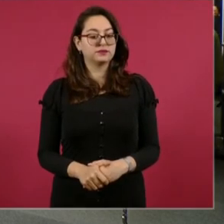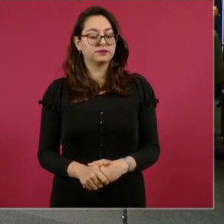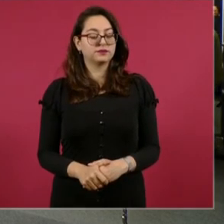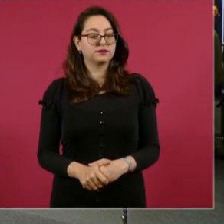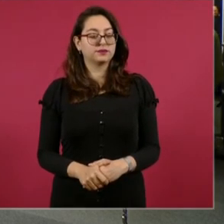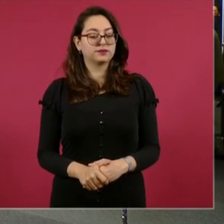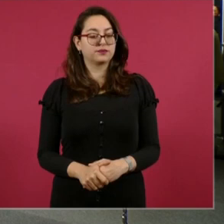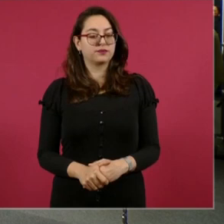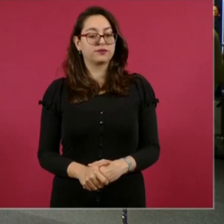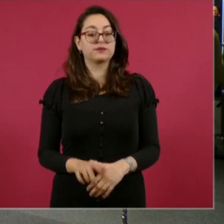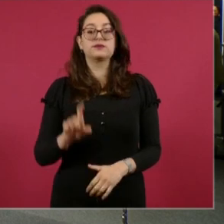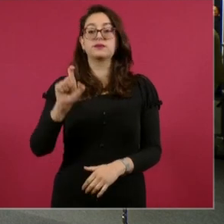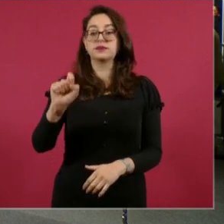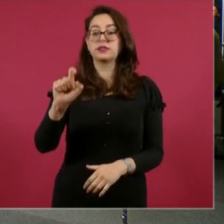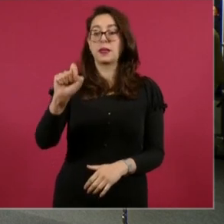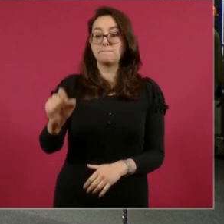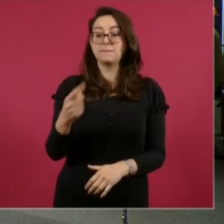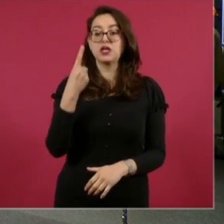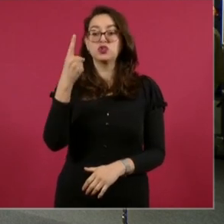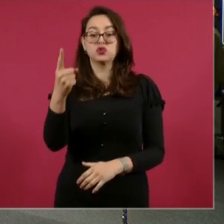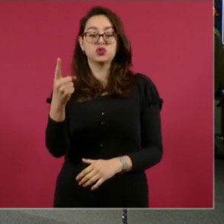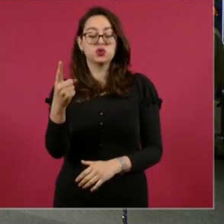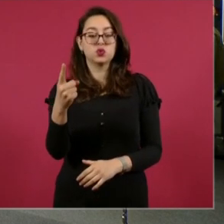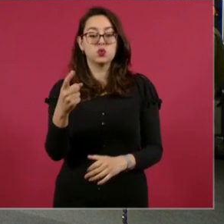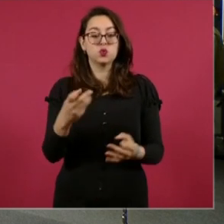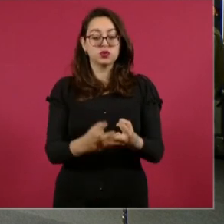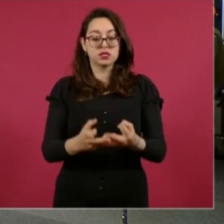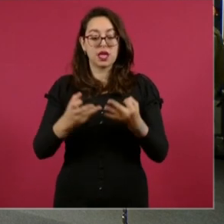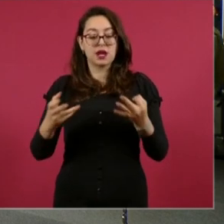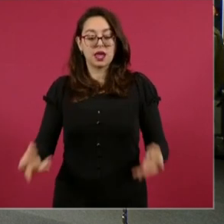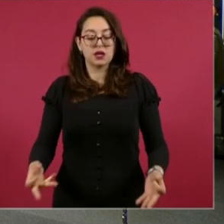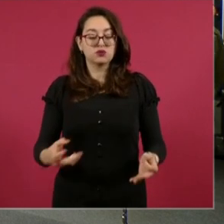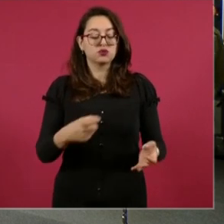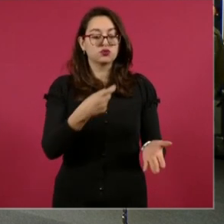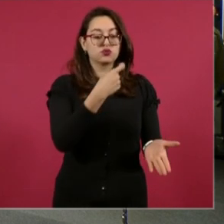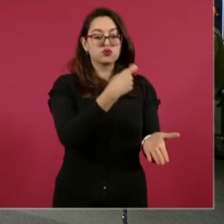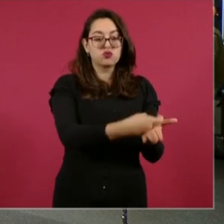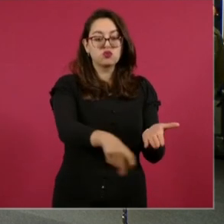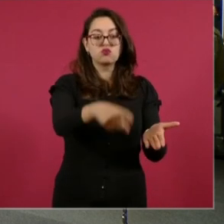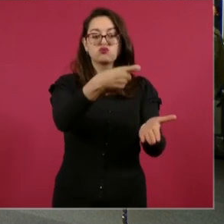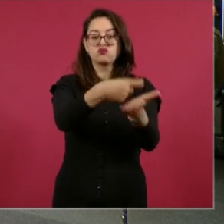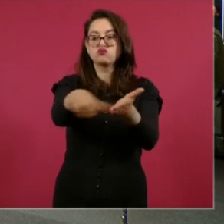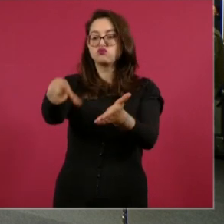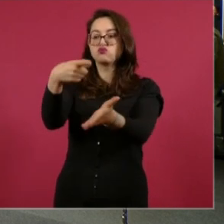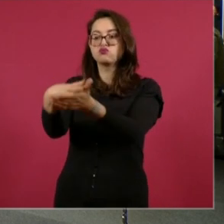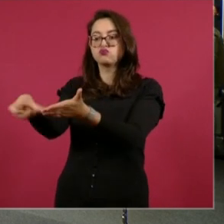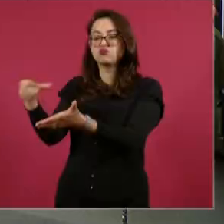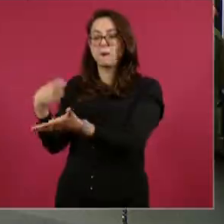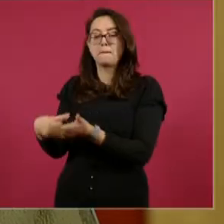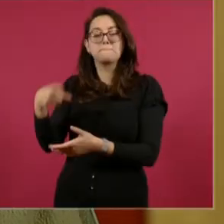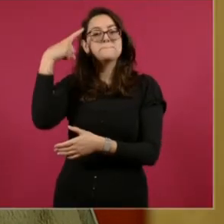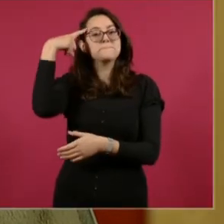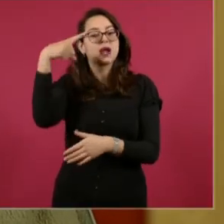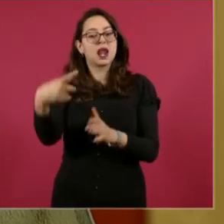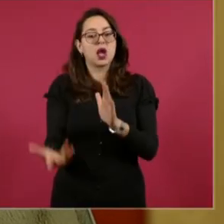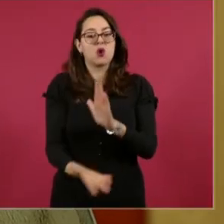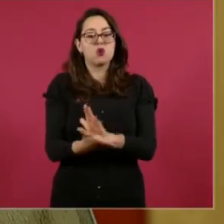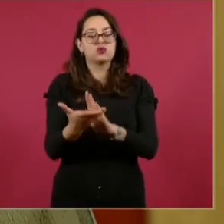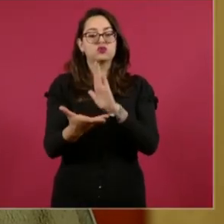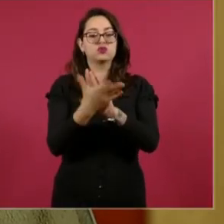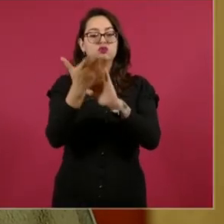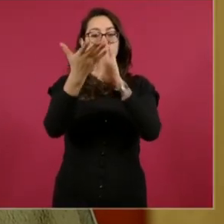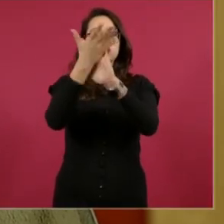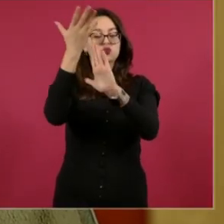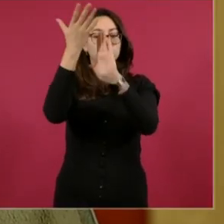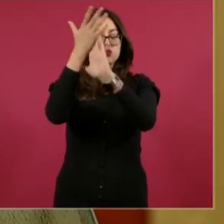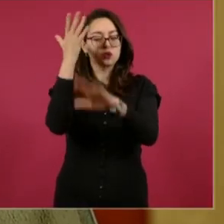21 predios. 21 predios ya adquiridos para 21 instalaciones de la Guardia Nacional,